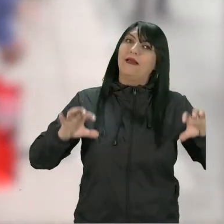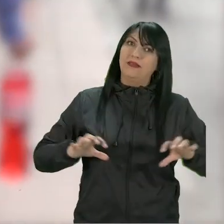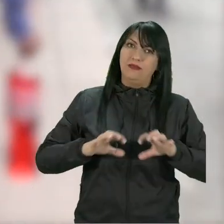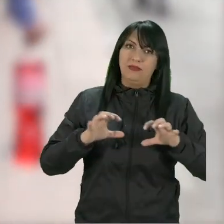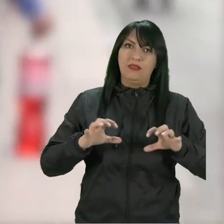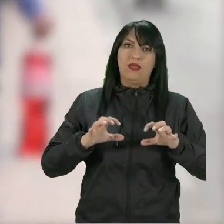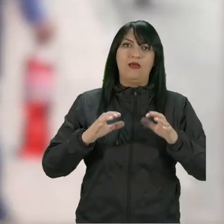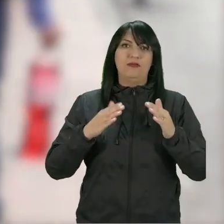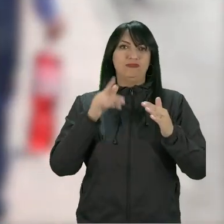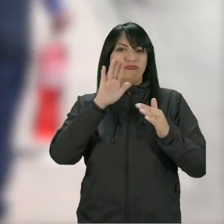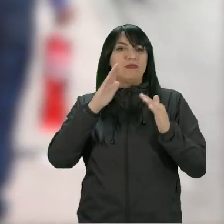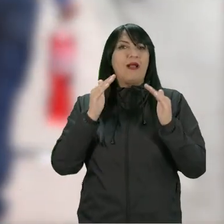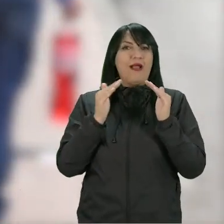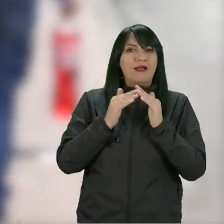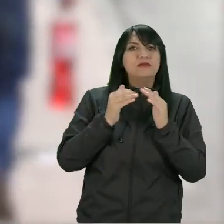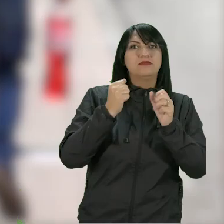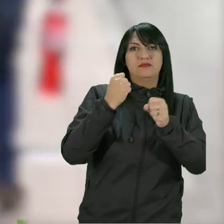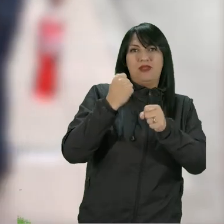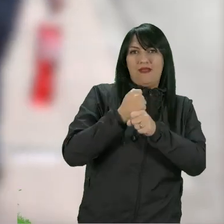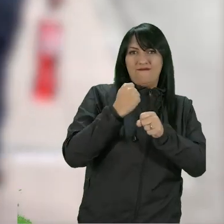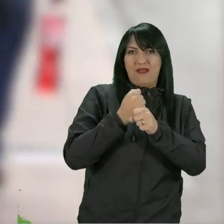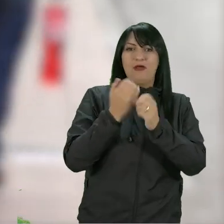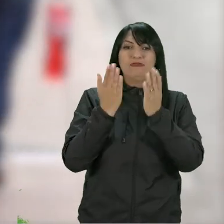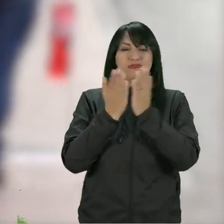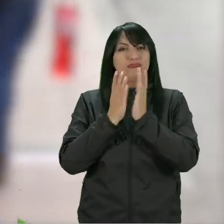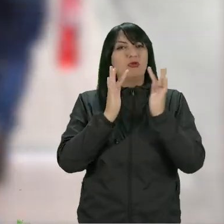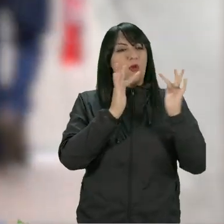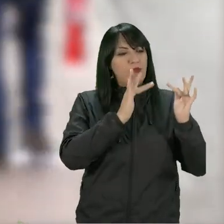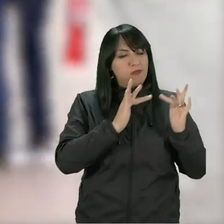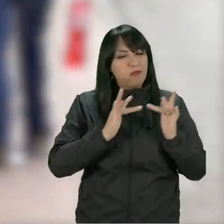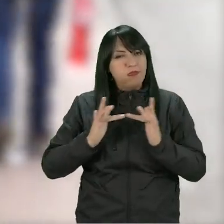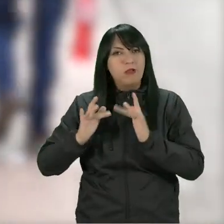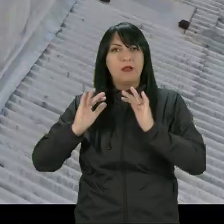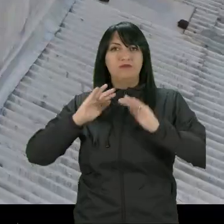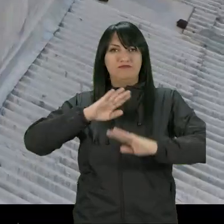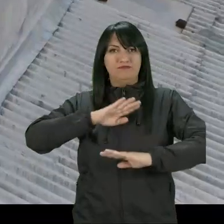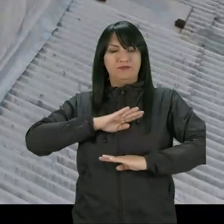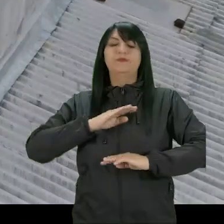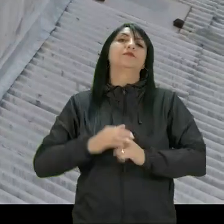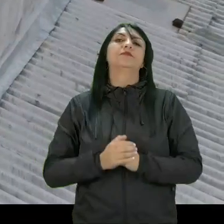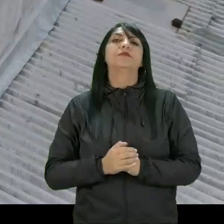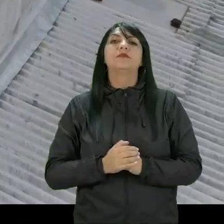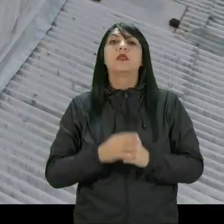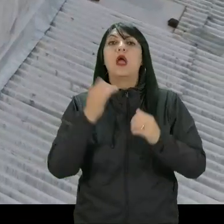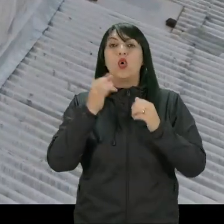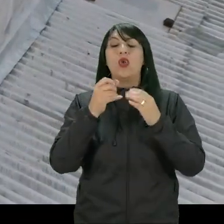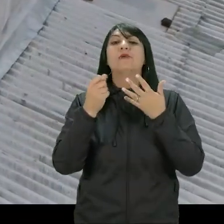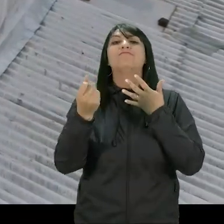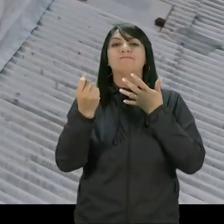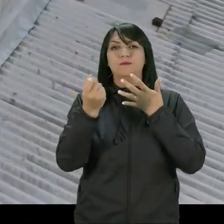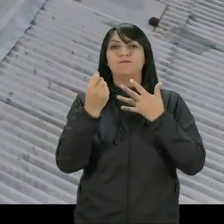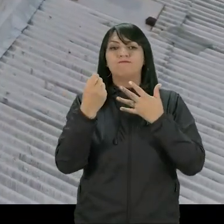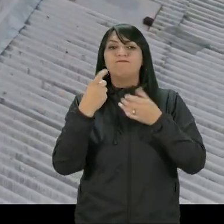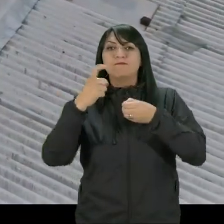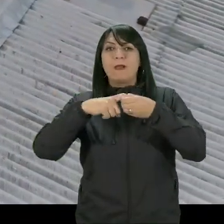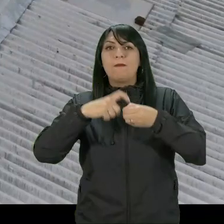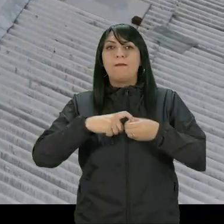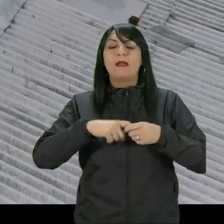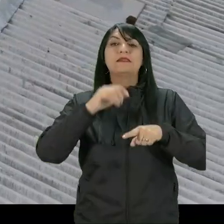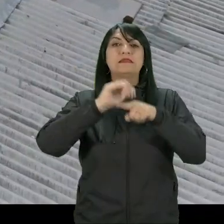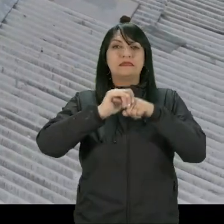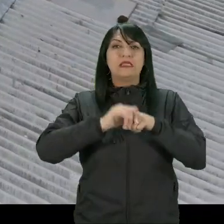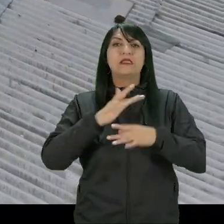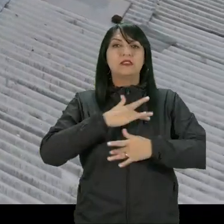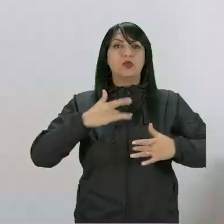desempeñarme en mis actividades ya sea de casa al trabajo estudio pasan elevado bastante las consultas